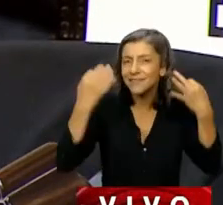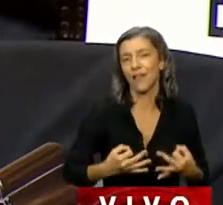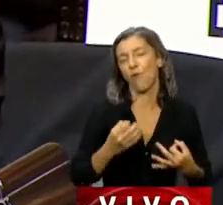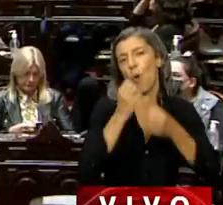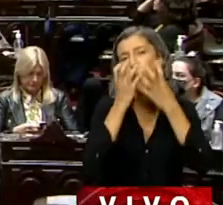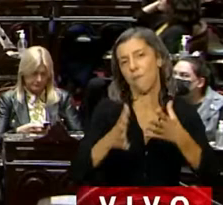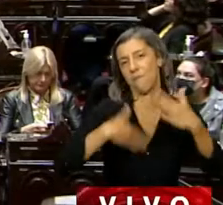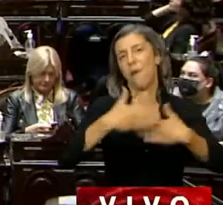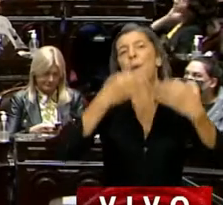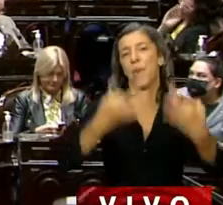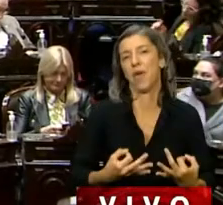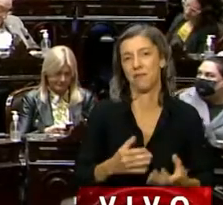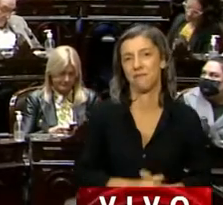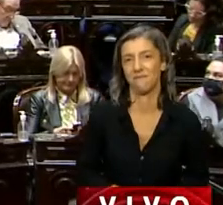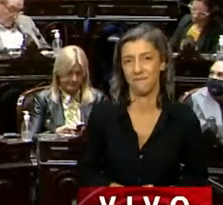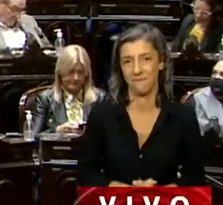Presidente,